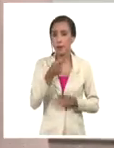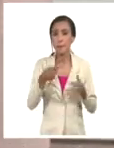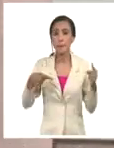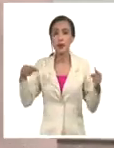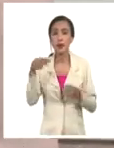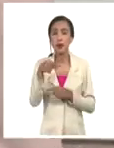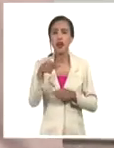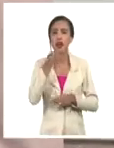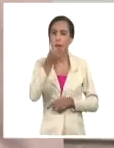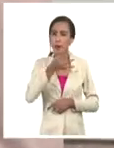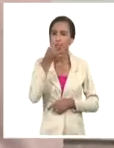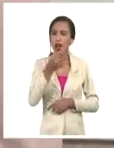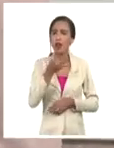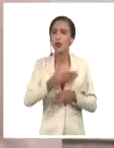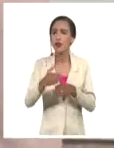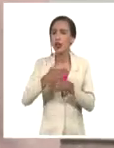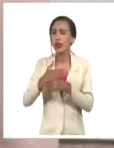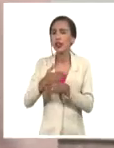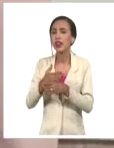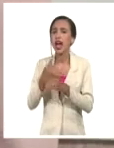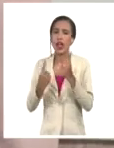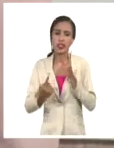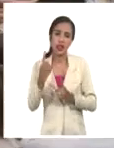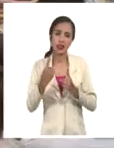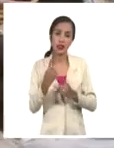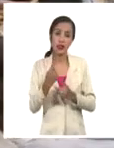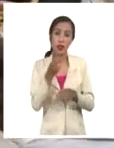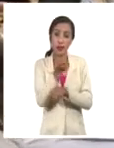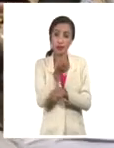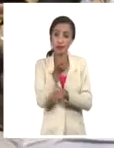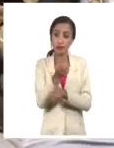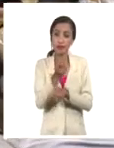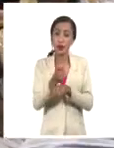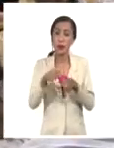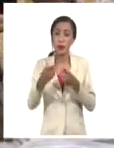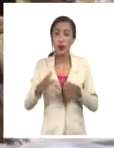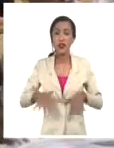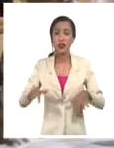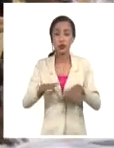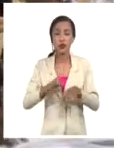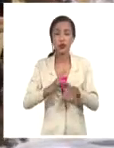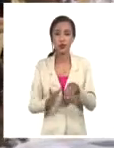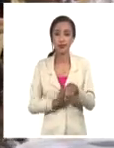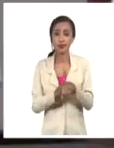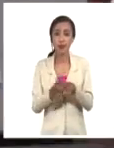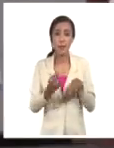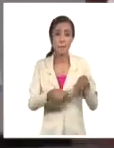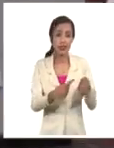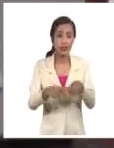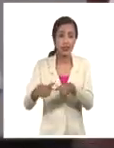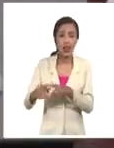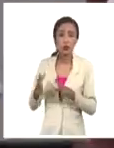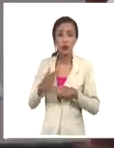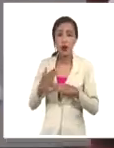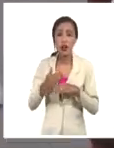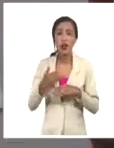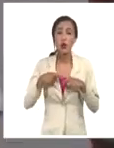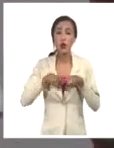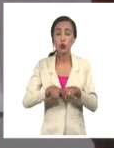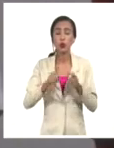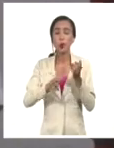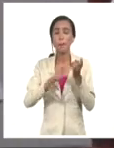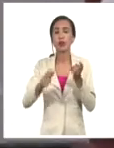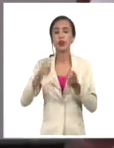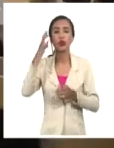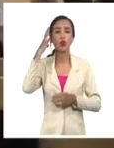se expusieron las alternativas que hoy se implementan para hacer frente a desafíos y dificultades materiales de conjunto con el partido y el